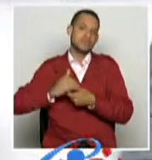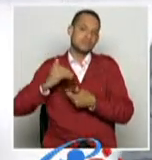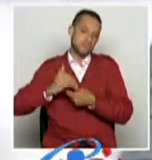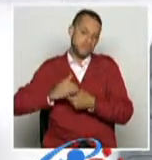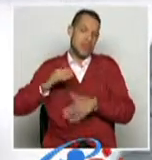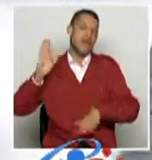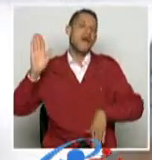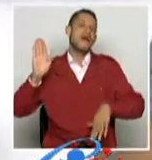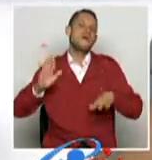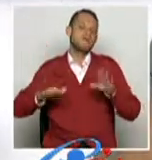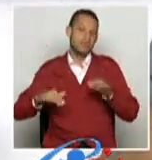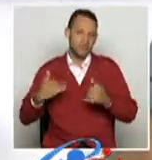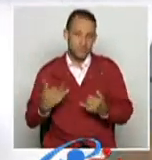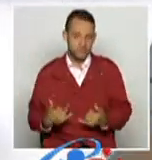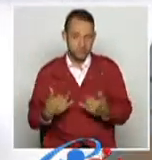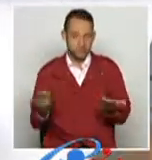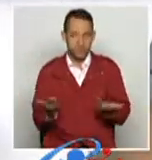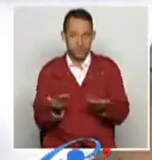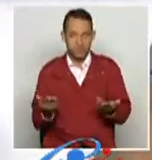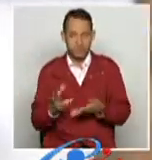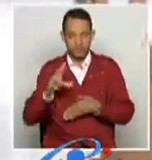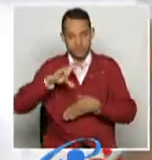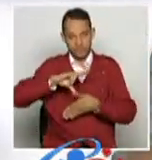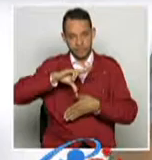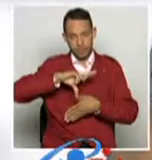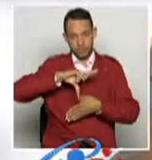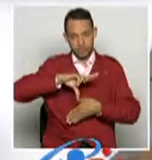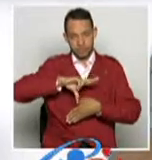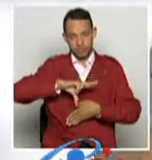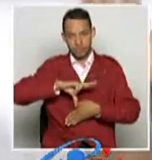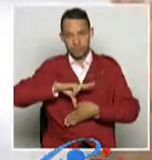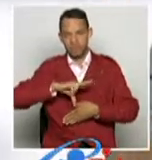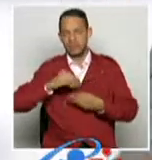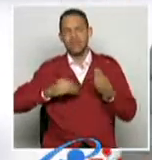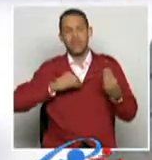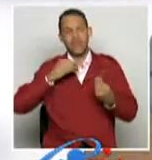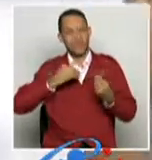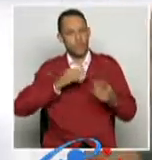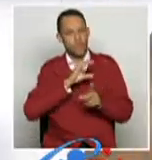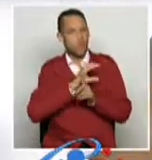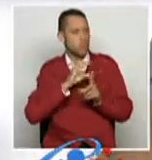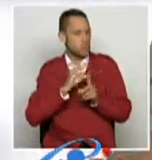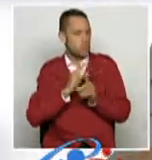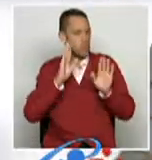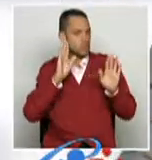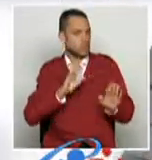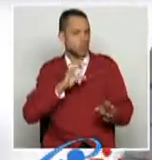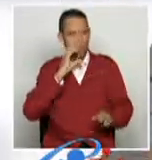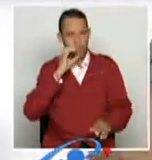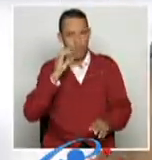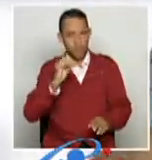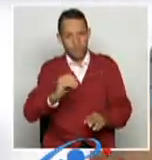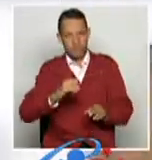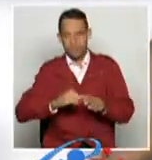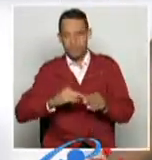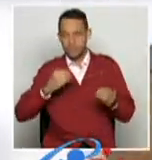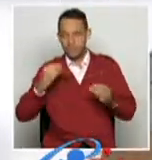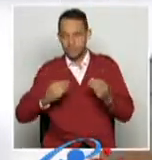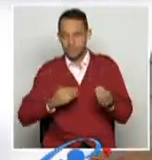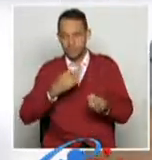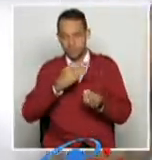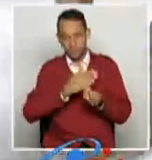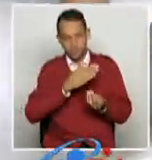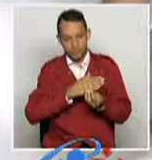mucho esto, ante todo en el Centroamérica, porque hacen unas mezclas de proteína, queso